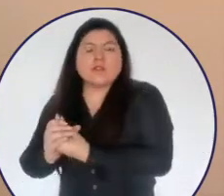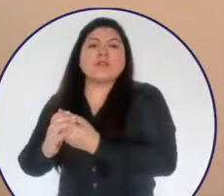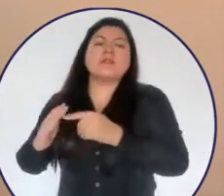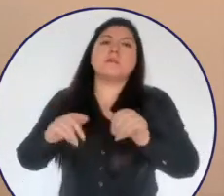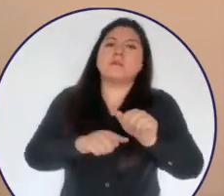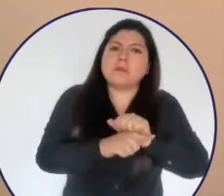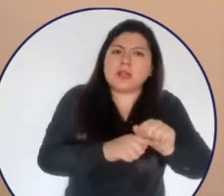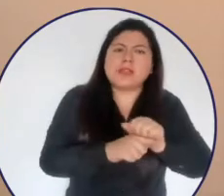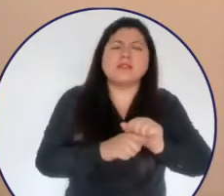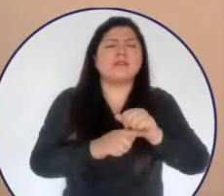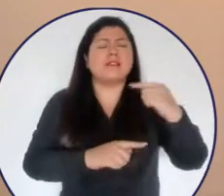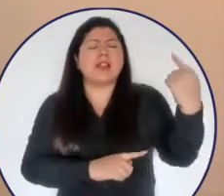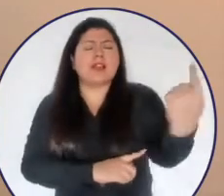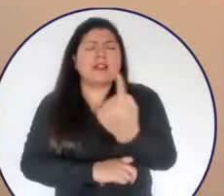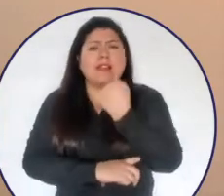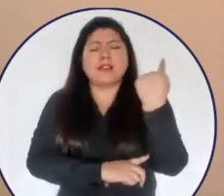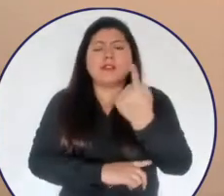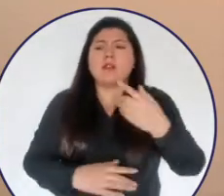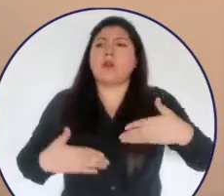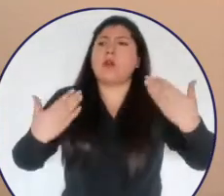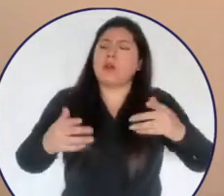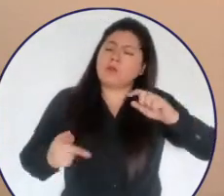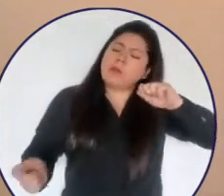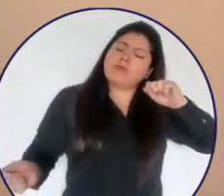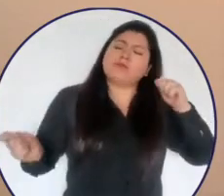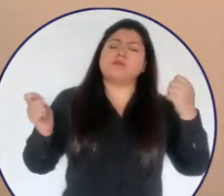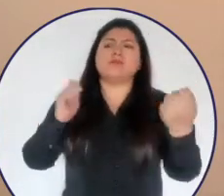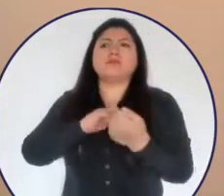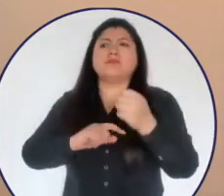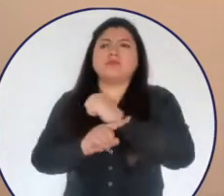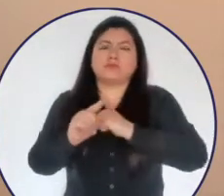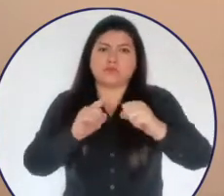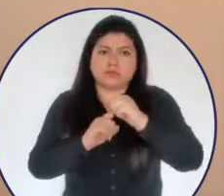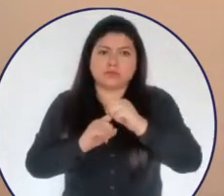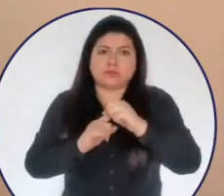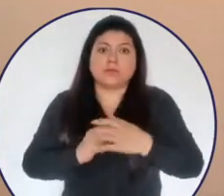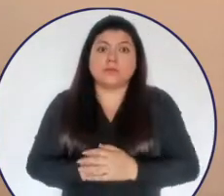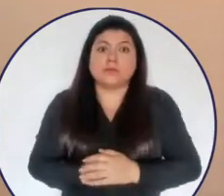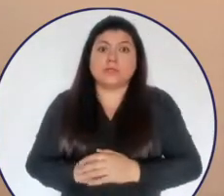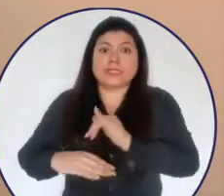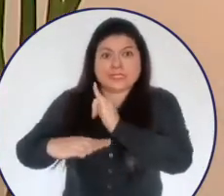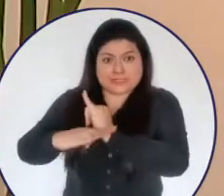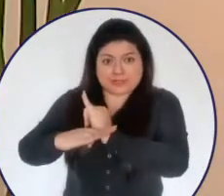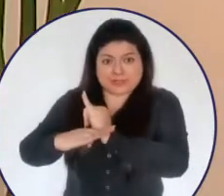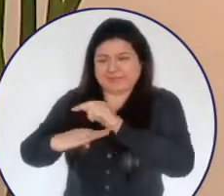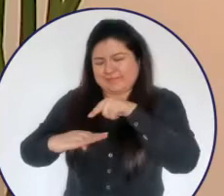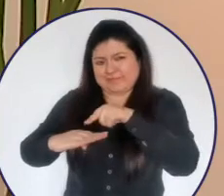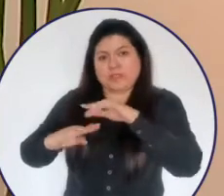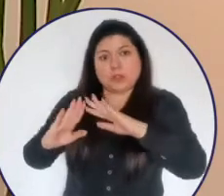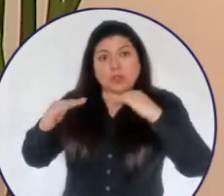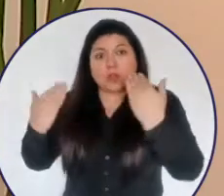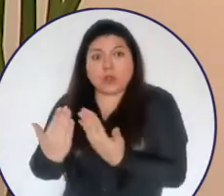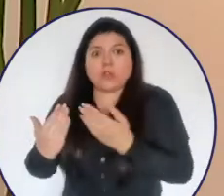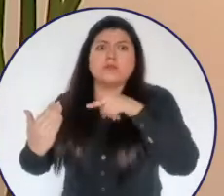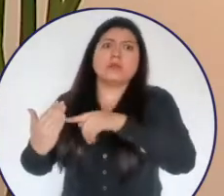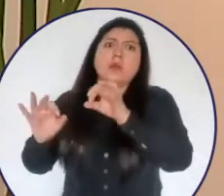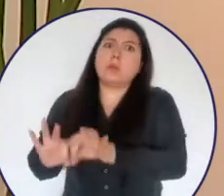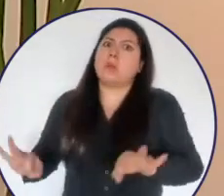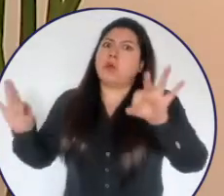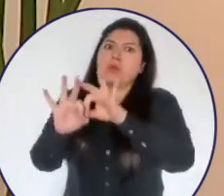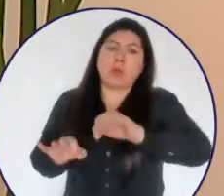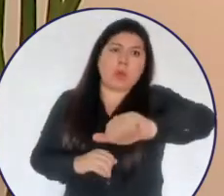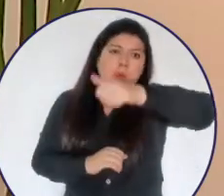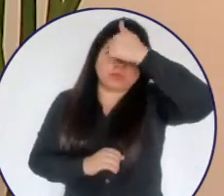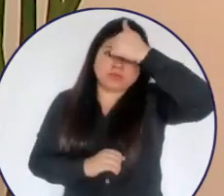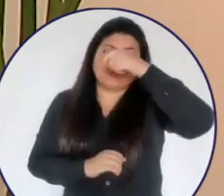prácticas pedagógicas en un mundo globalizado en miras a la transformación social. Las instituciones